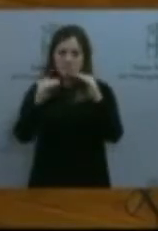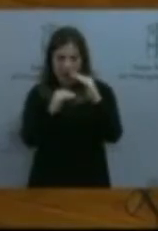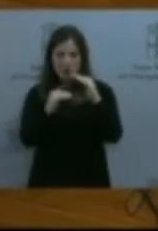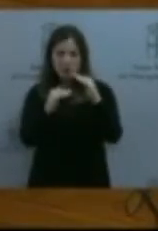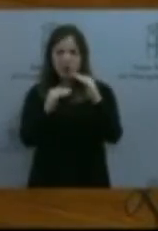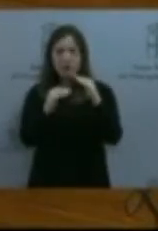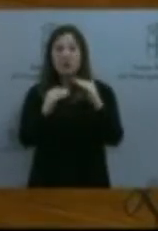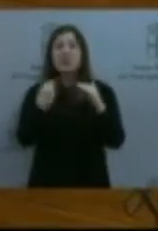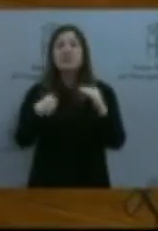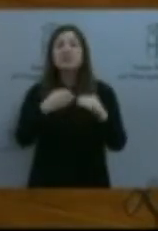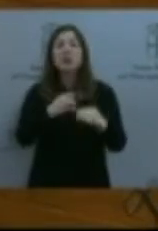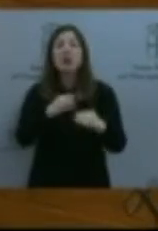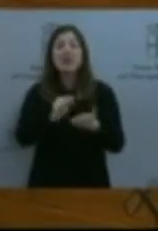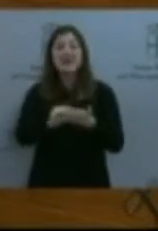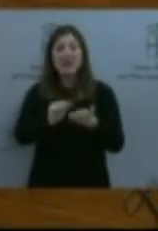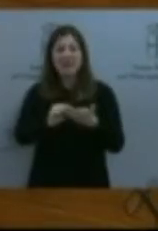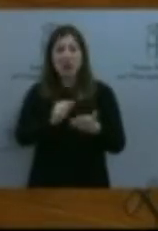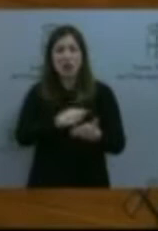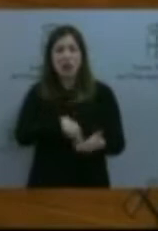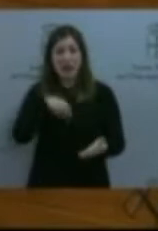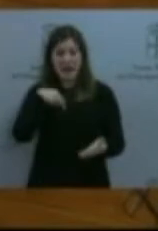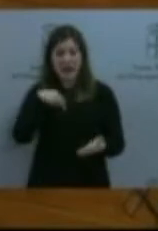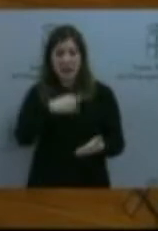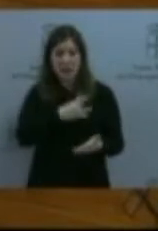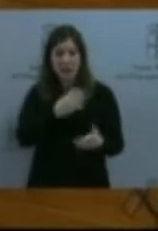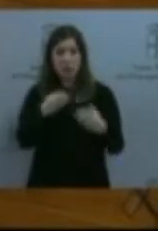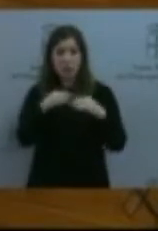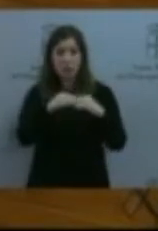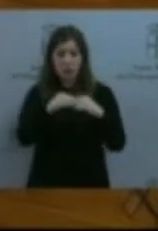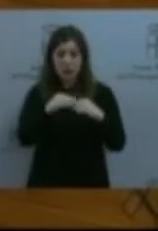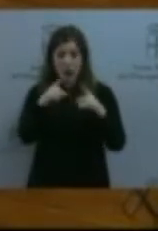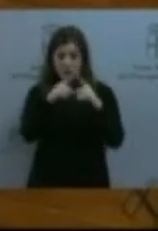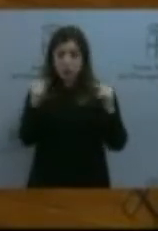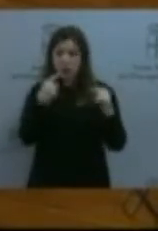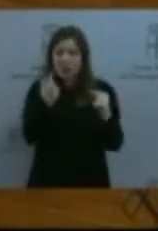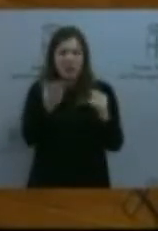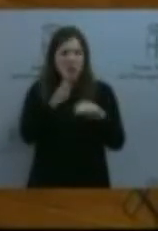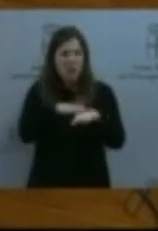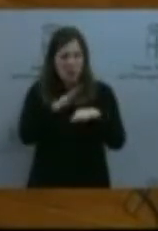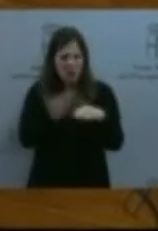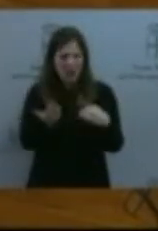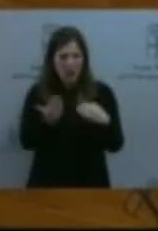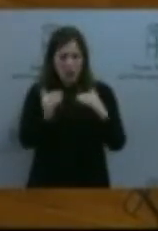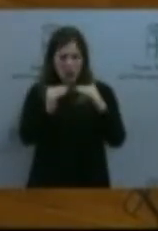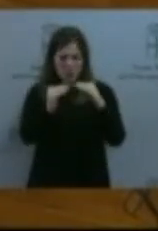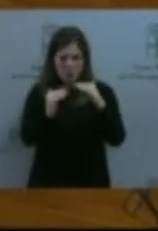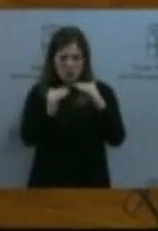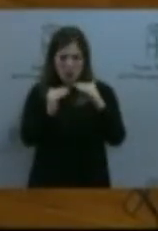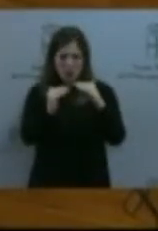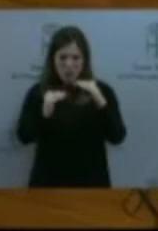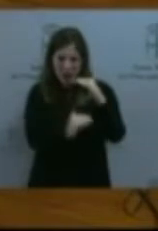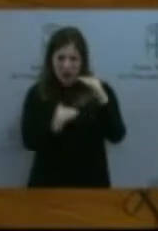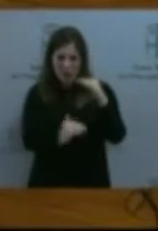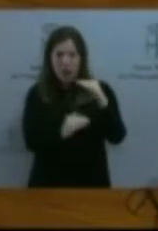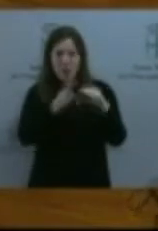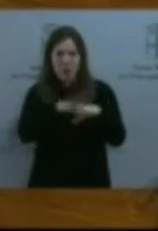causa de que en Asturias la brecha salarial continúe aumentando? Y dice, bueno, porque en Asturias no se están tomando medidas, porque en Asturias no se firman planes de igualdad, no se publican los salarios que ganan